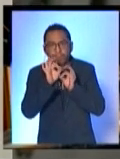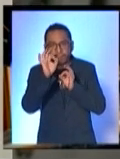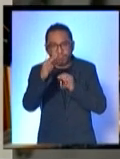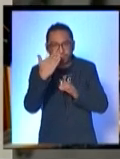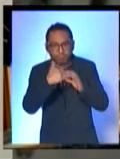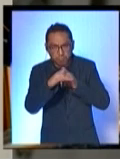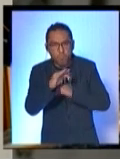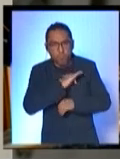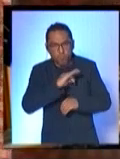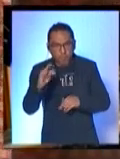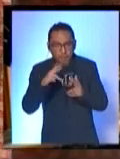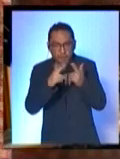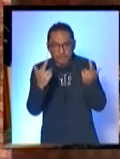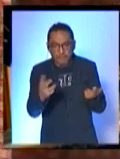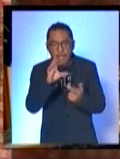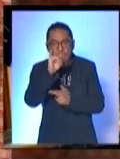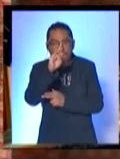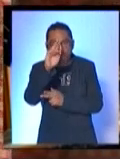electrónico